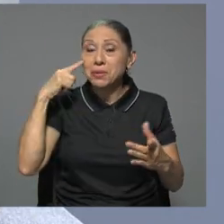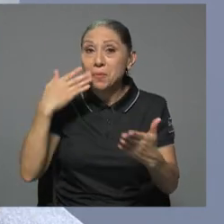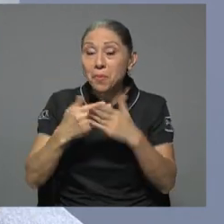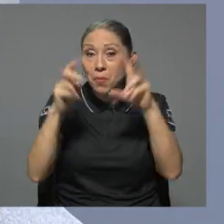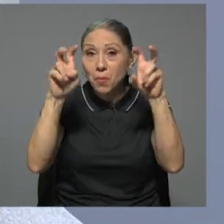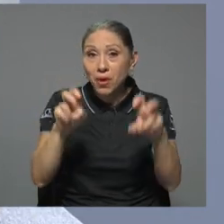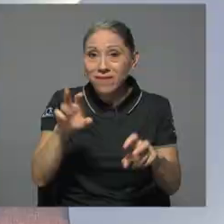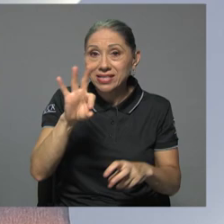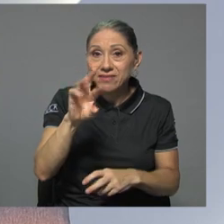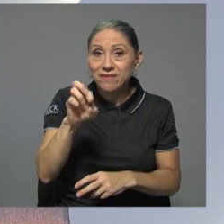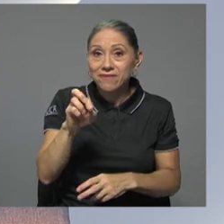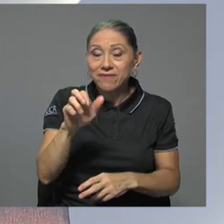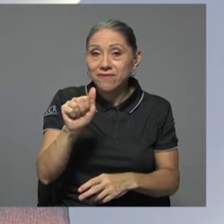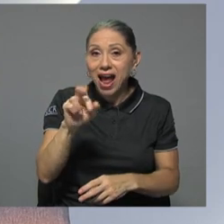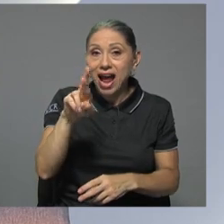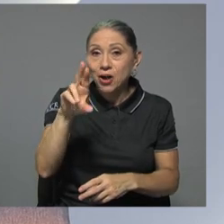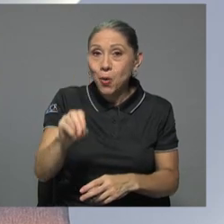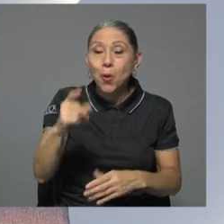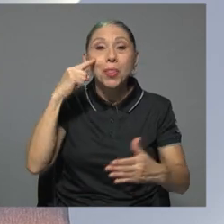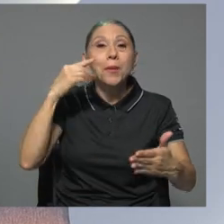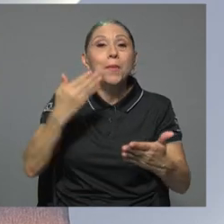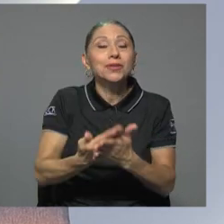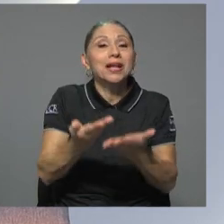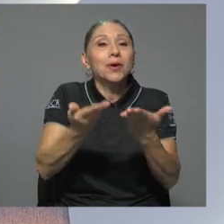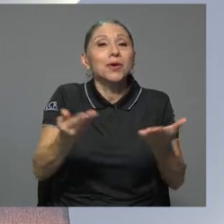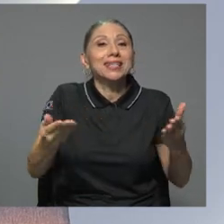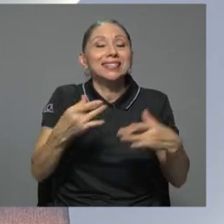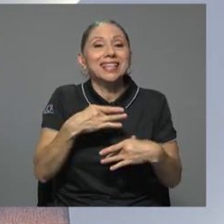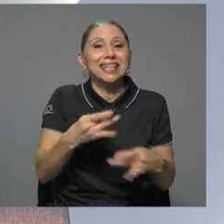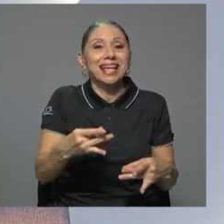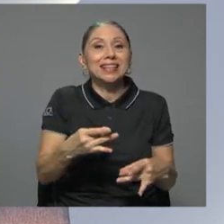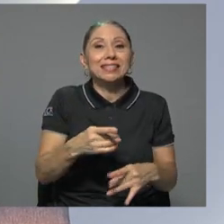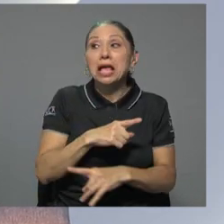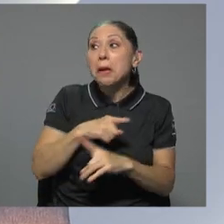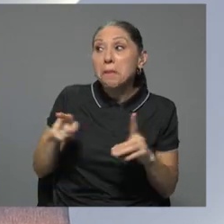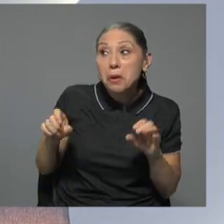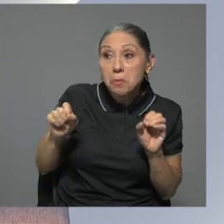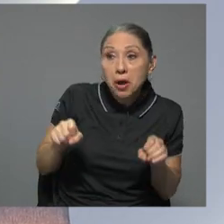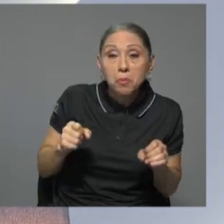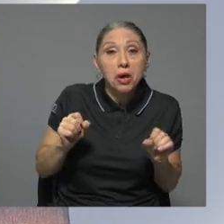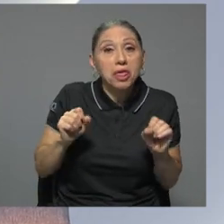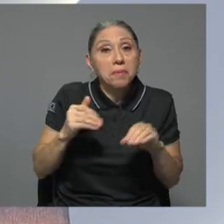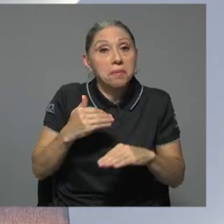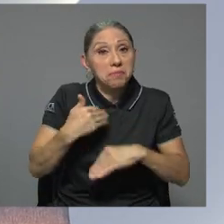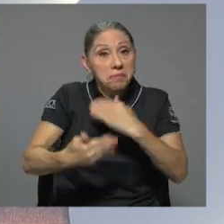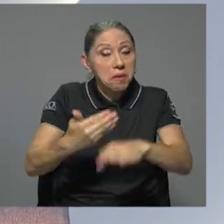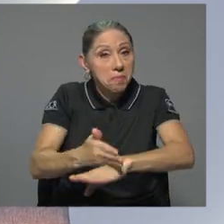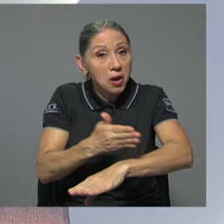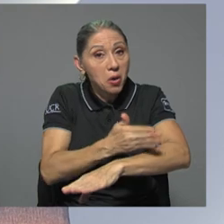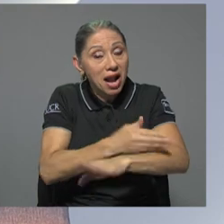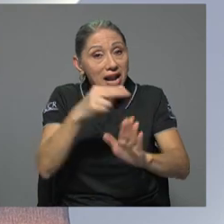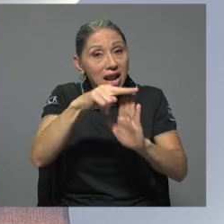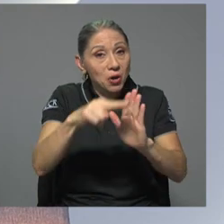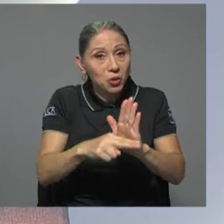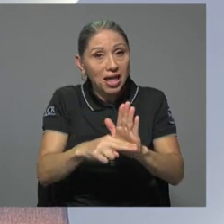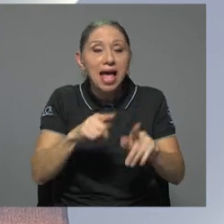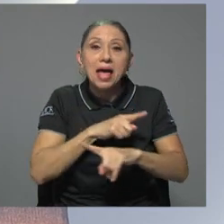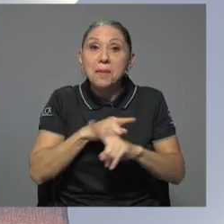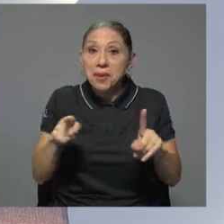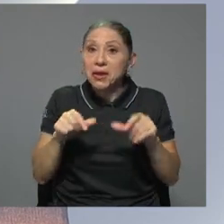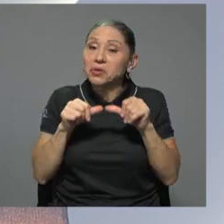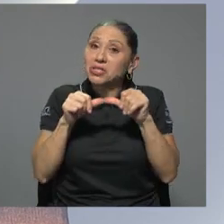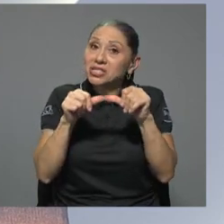interesantes y bueno y siguen valiendo el problema es que valen para la nota de los muchachos pueden mejorarla pero va a seguir van a seguir teniendo un valor